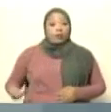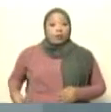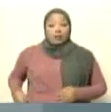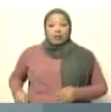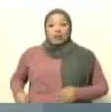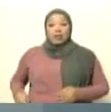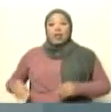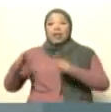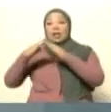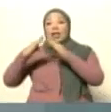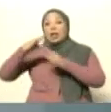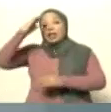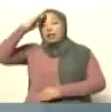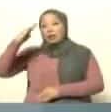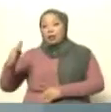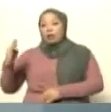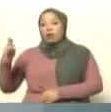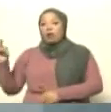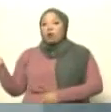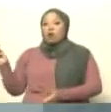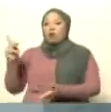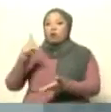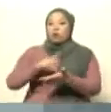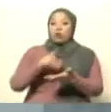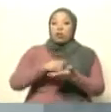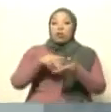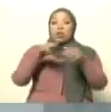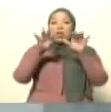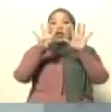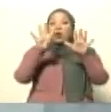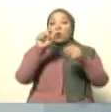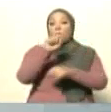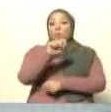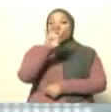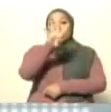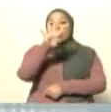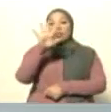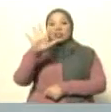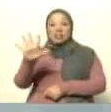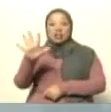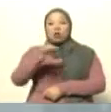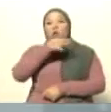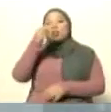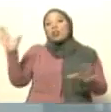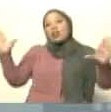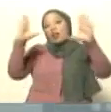Militar, regresamos nosotros a las 9:45 de la noche.